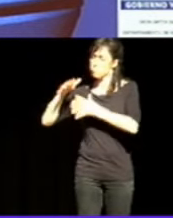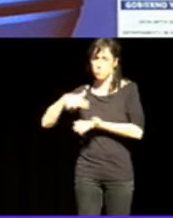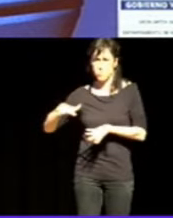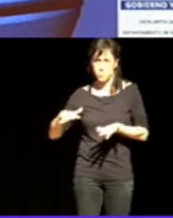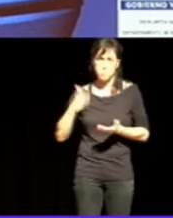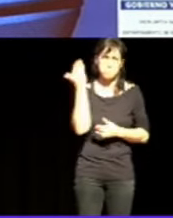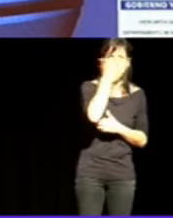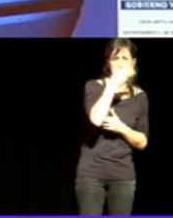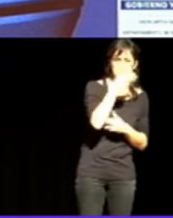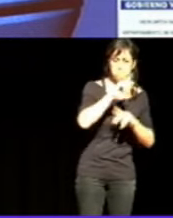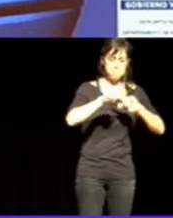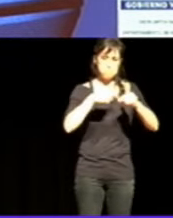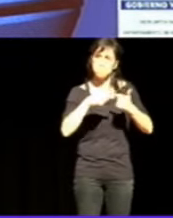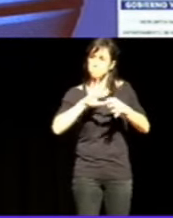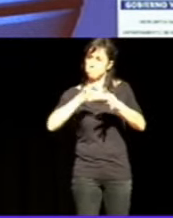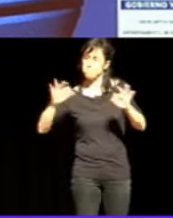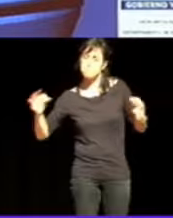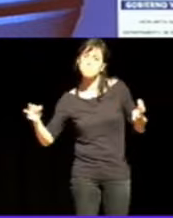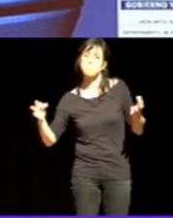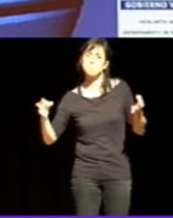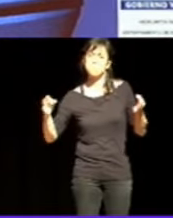las amistades, de lo social.